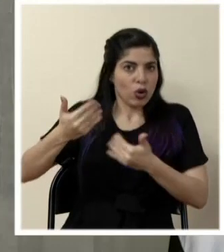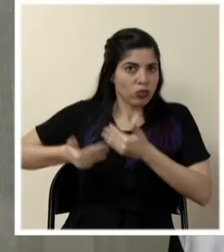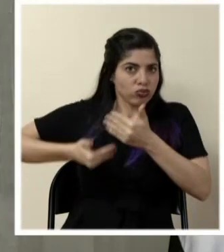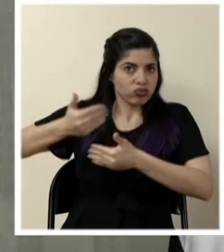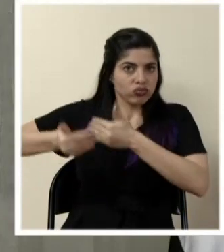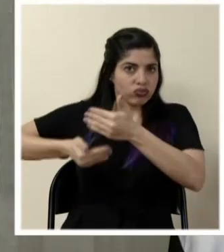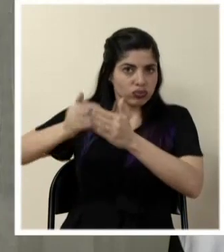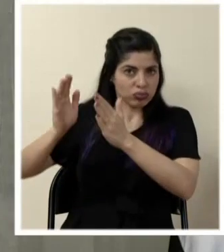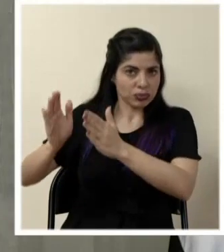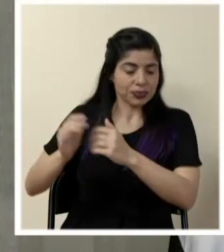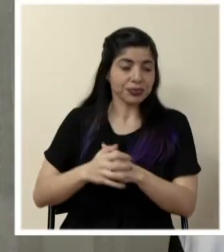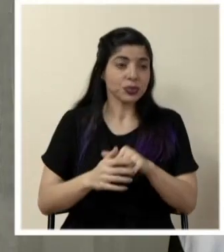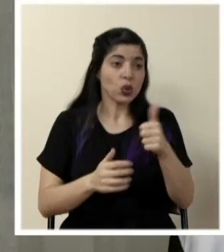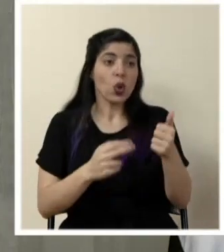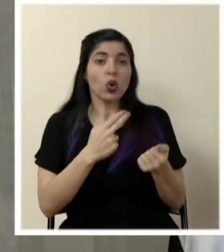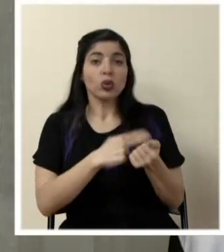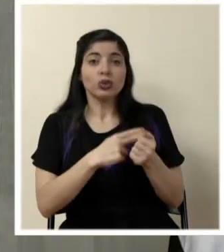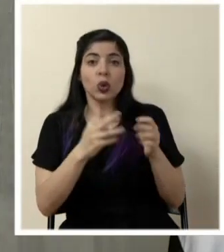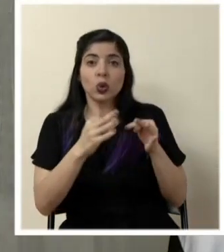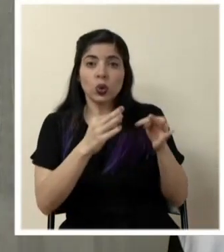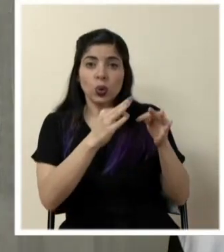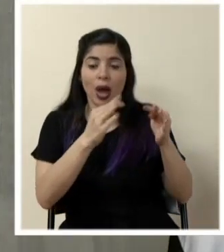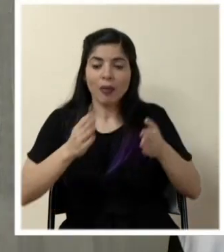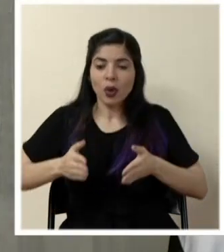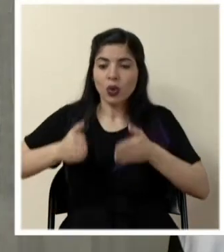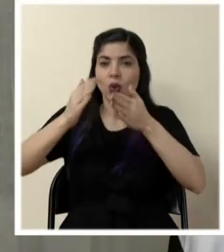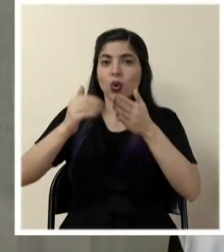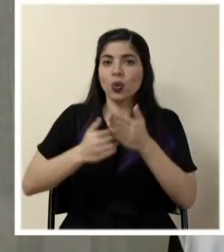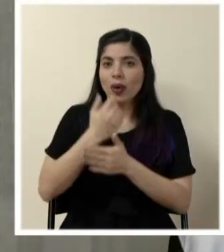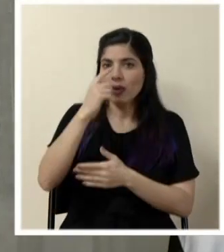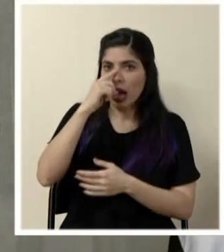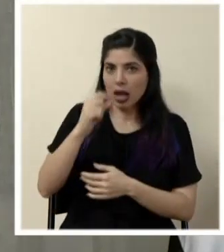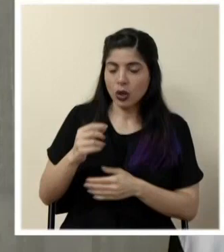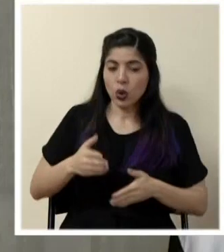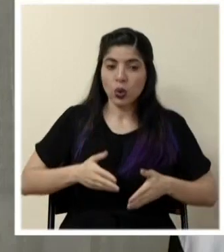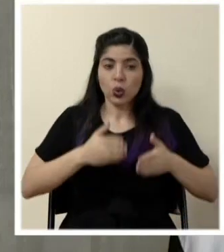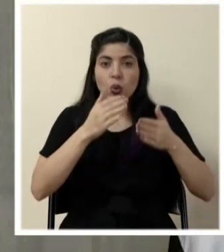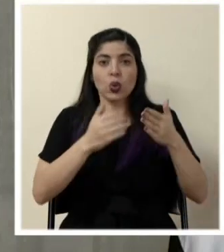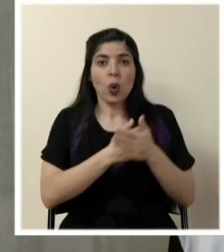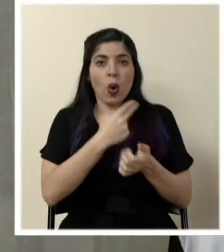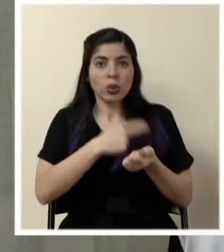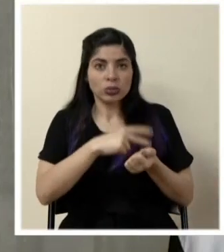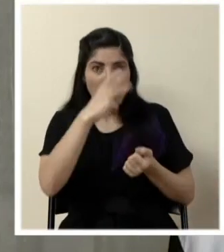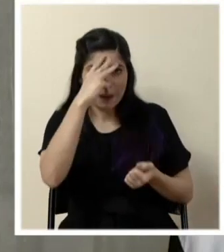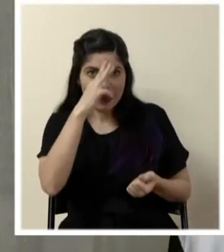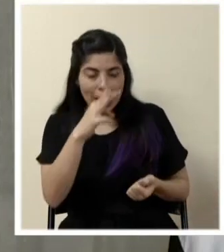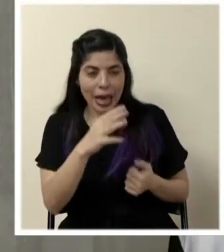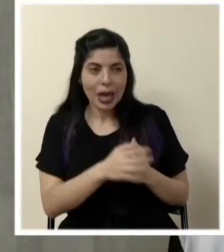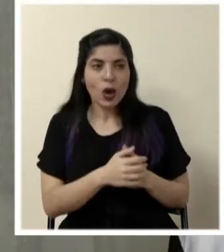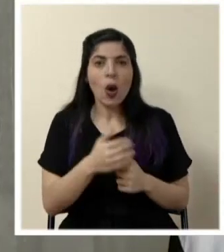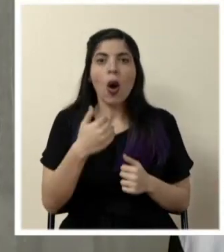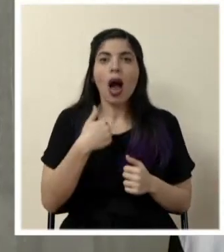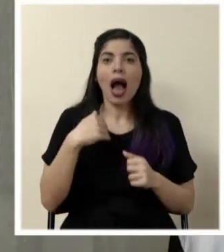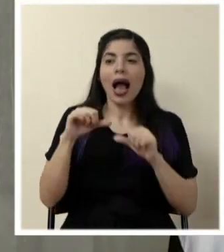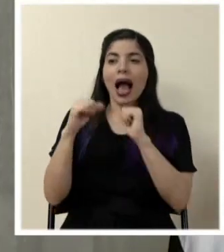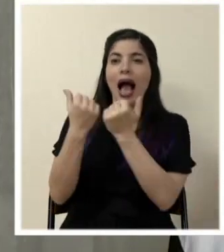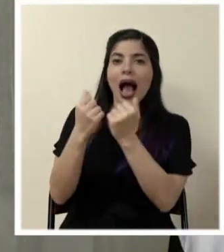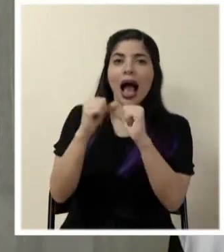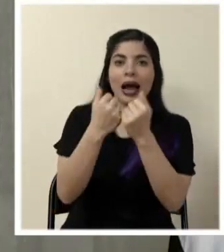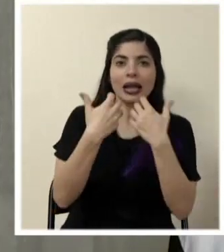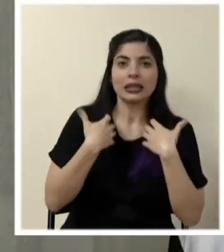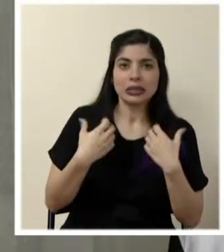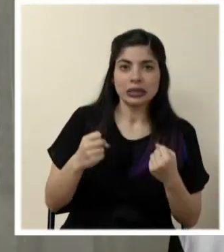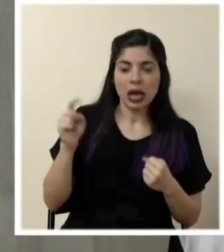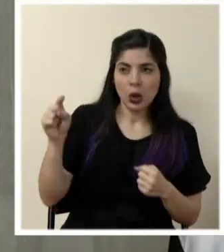proceso. El hospital de Turrialba, la torre nueva del Calderón Guardia, la torre nueva del Hospital México. Hay una serie de áreas de salud que se